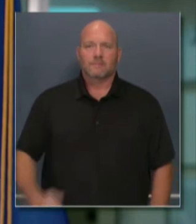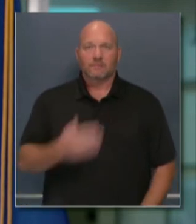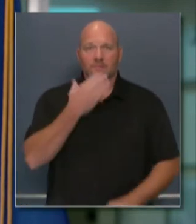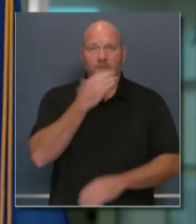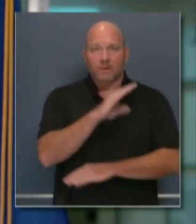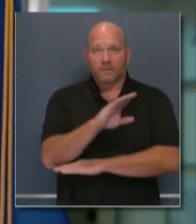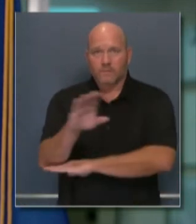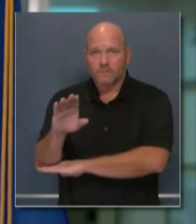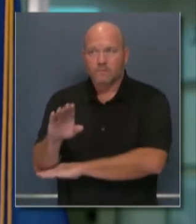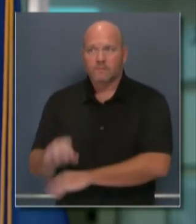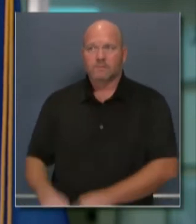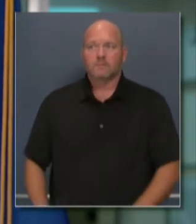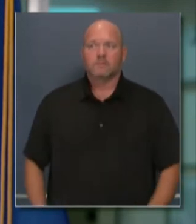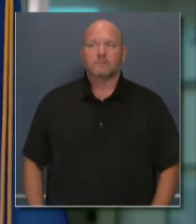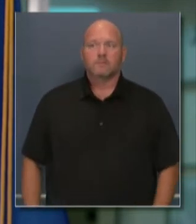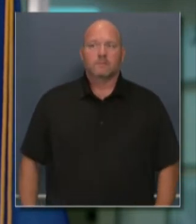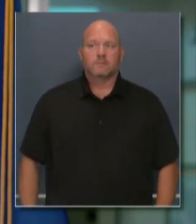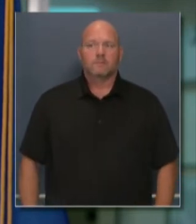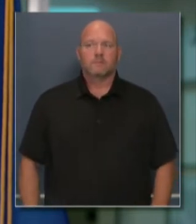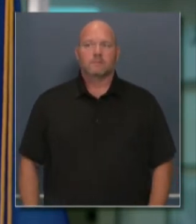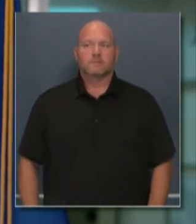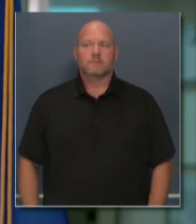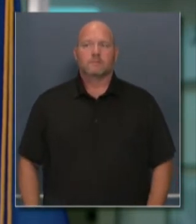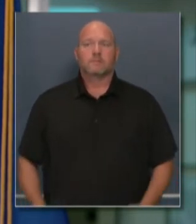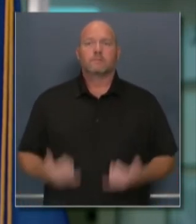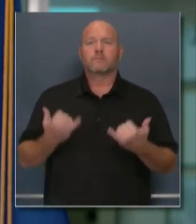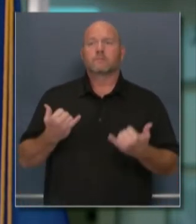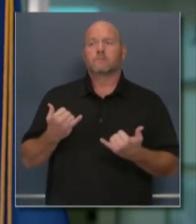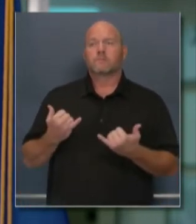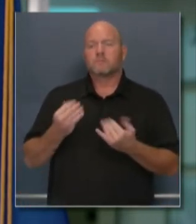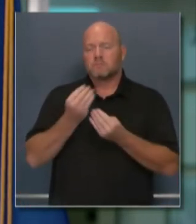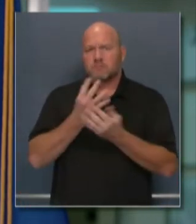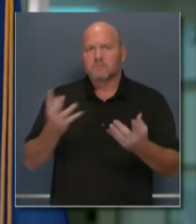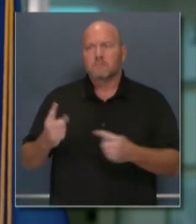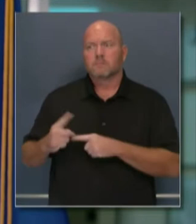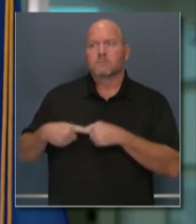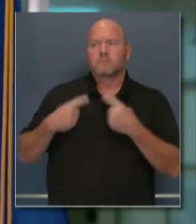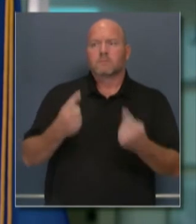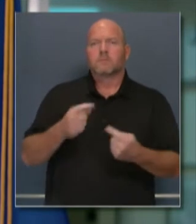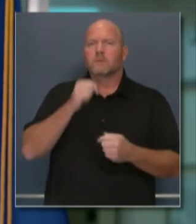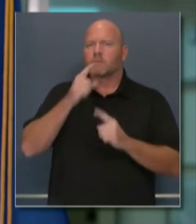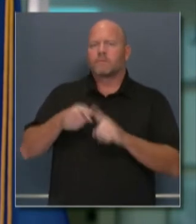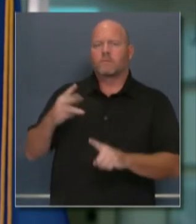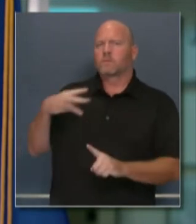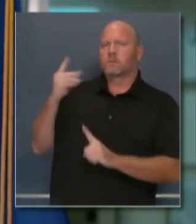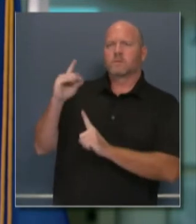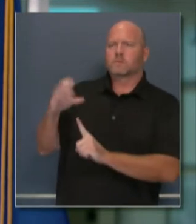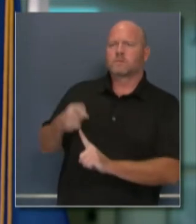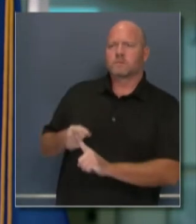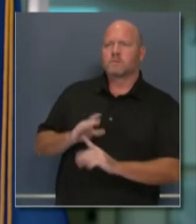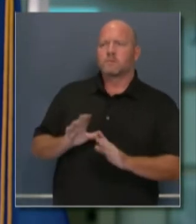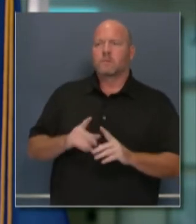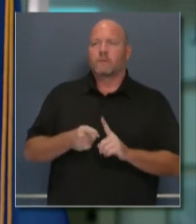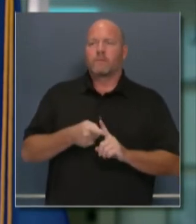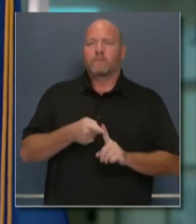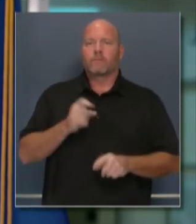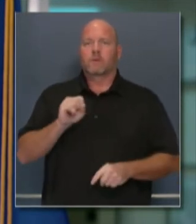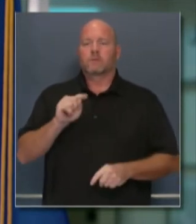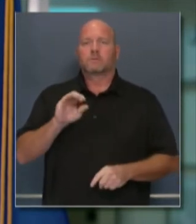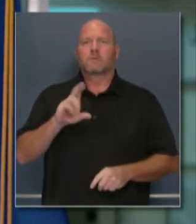Muy buenas tardes. Hoy quisiera comenzar con algunas de las últimas noticias, no de Washington, D.C., sino de